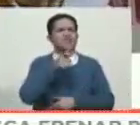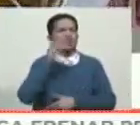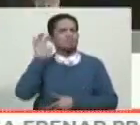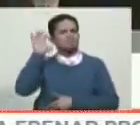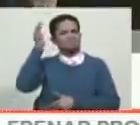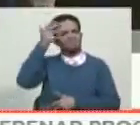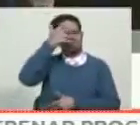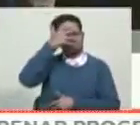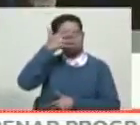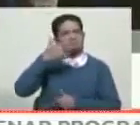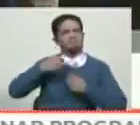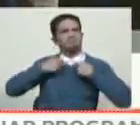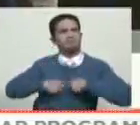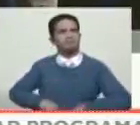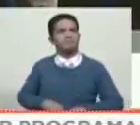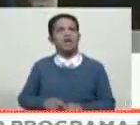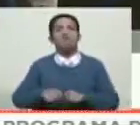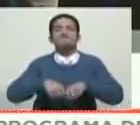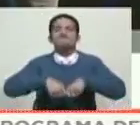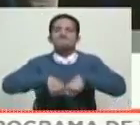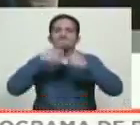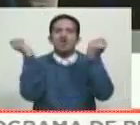justicia disfrazados de violencia.